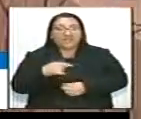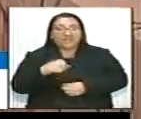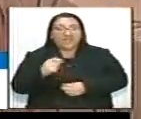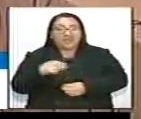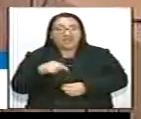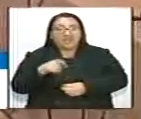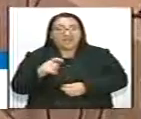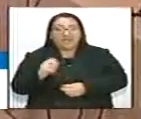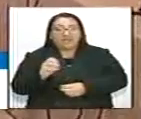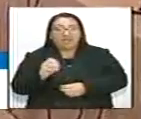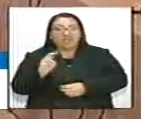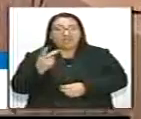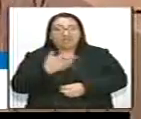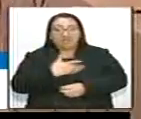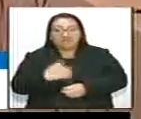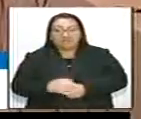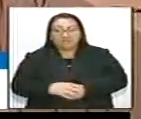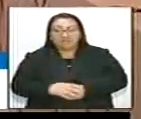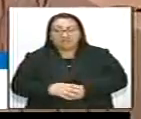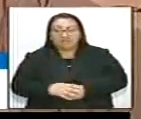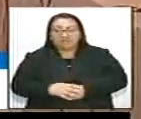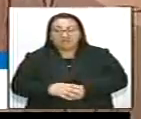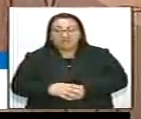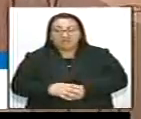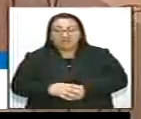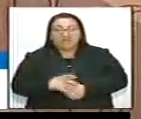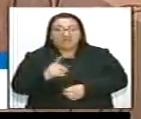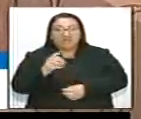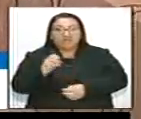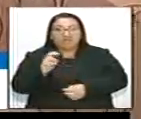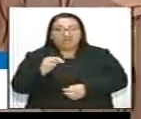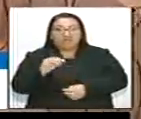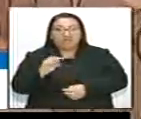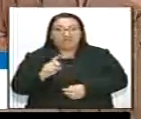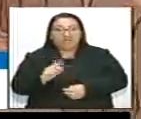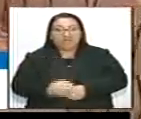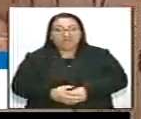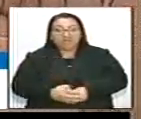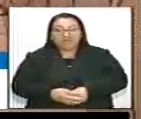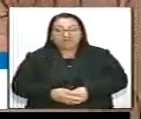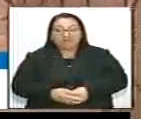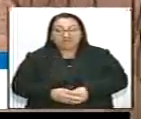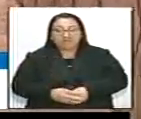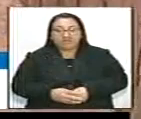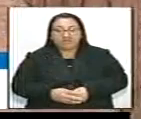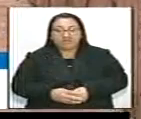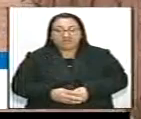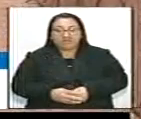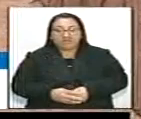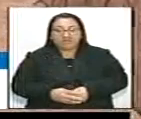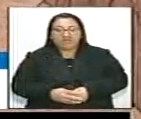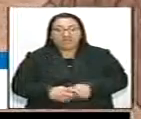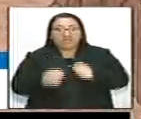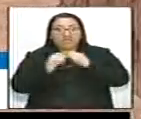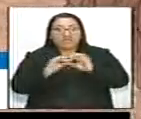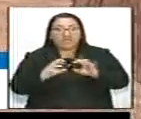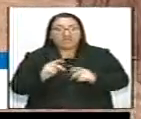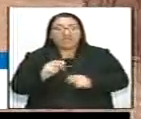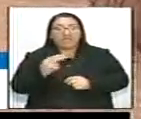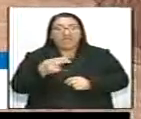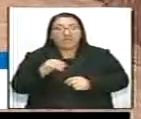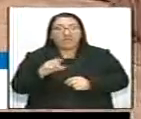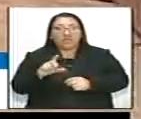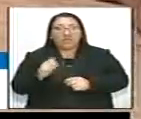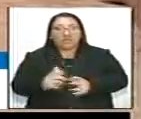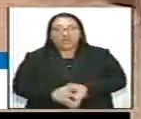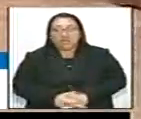Guiapianto, como vicepresidente al congresista señor Carlos Domínguez Herrera y como secretaria a la señorita